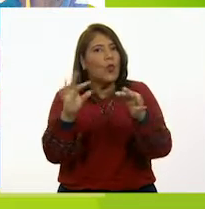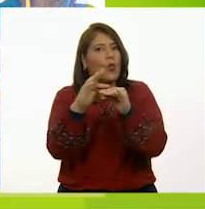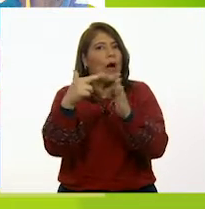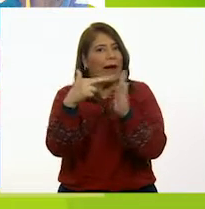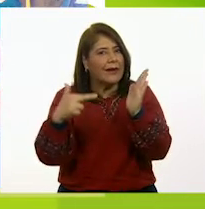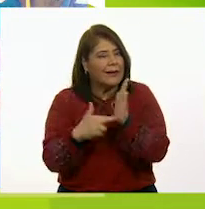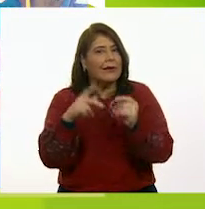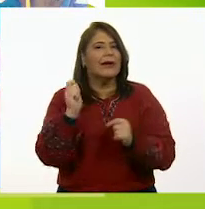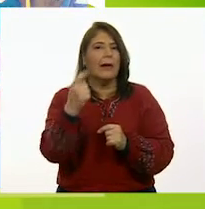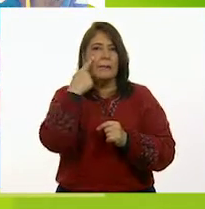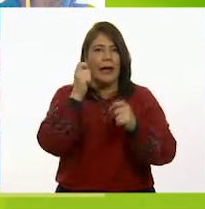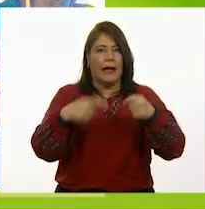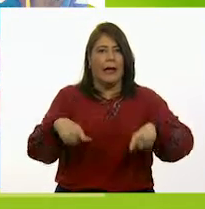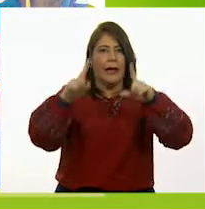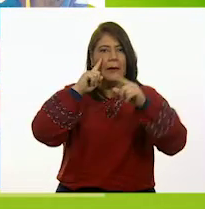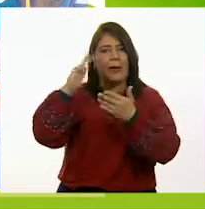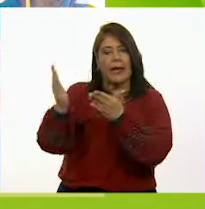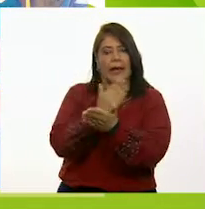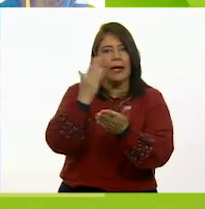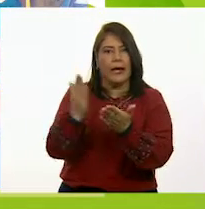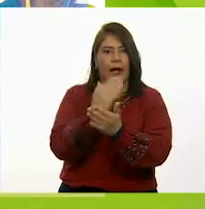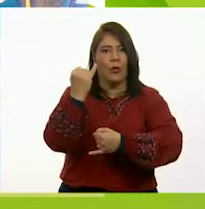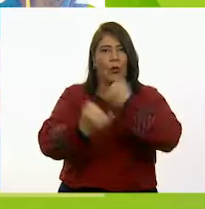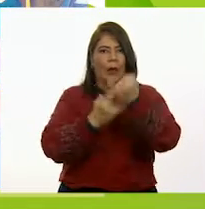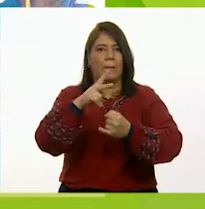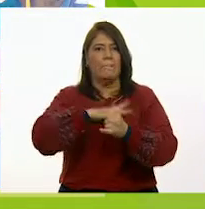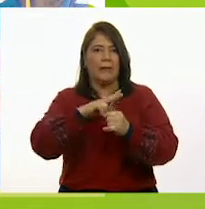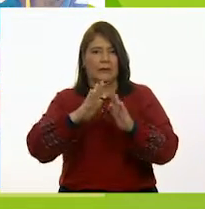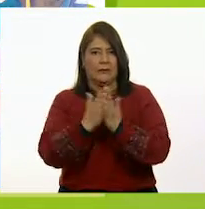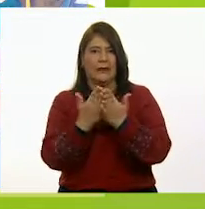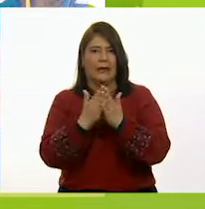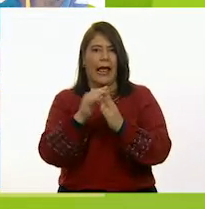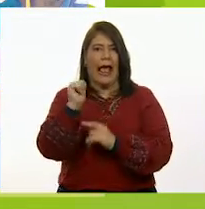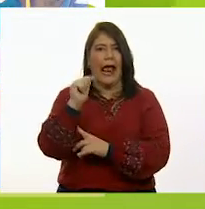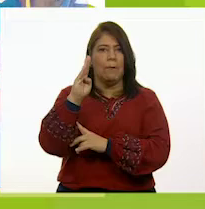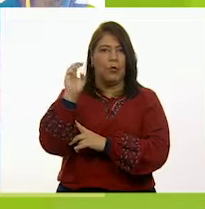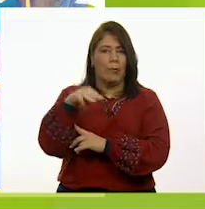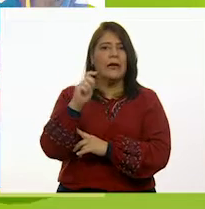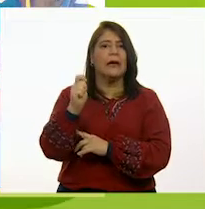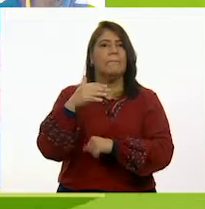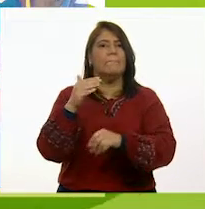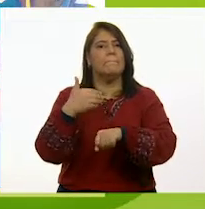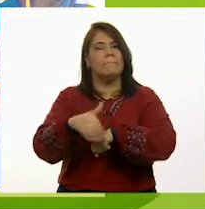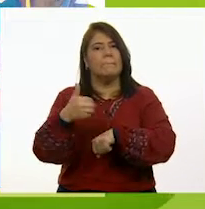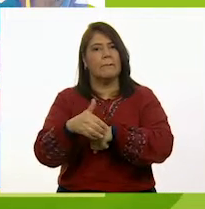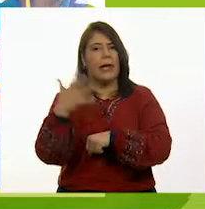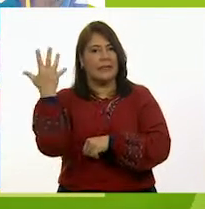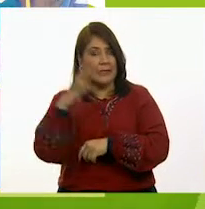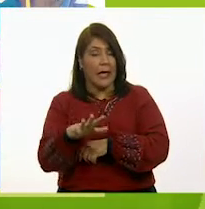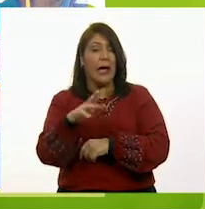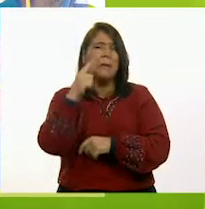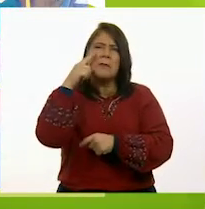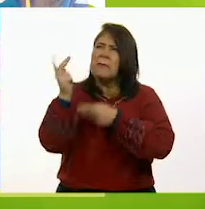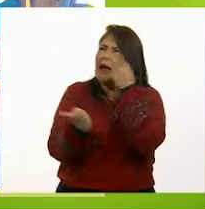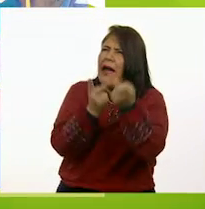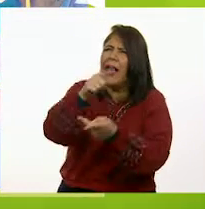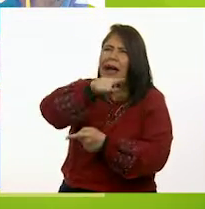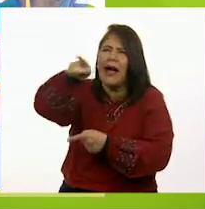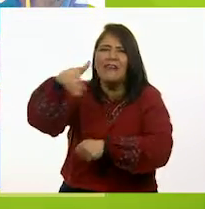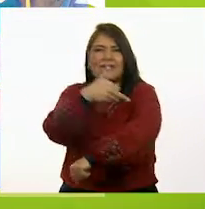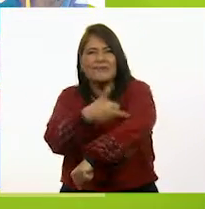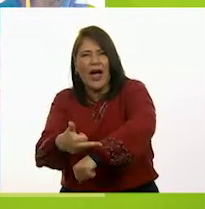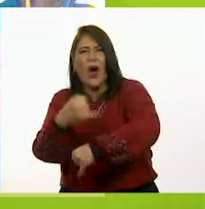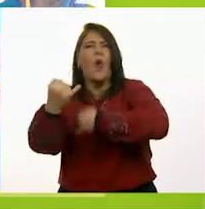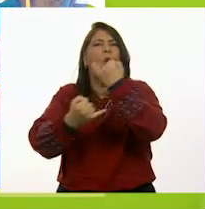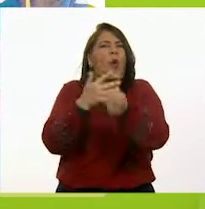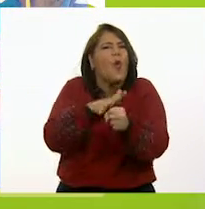la lámina Juegos de mi álbum de preescolar, segundo grado, página 10. Pregunta en tu familia qué juegos conocen y